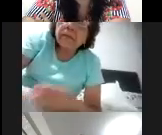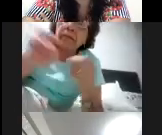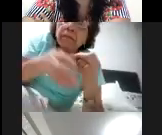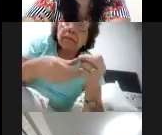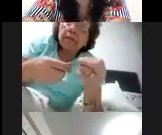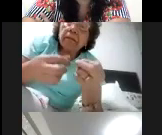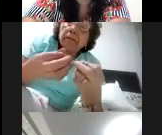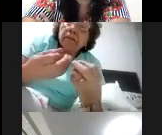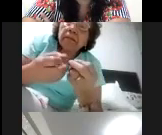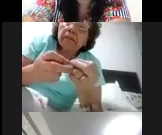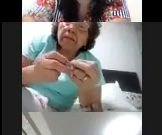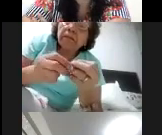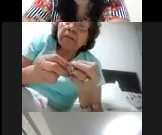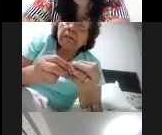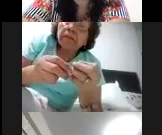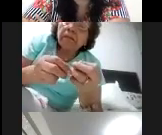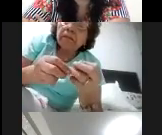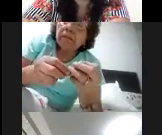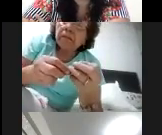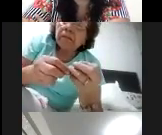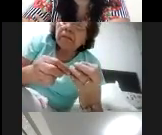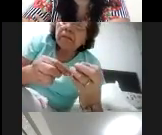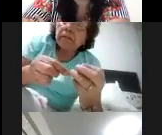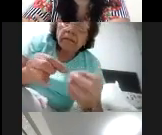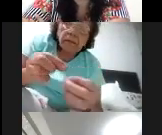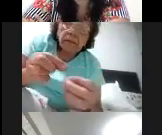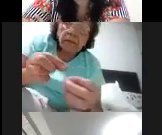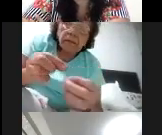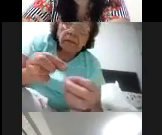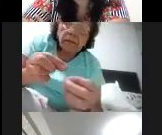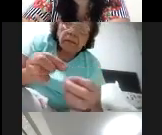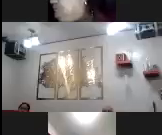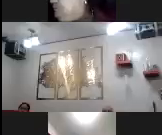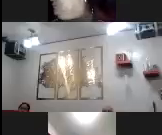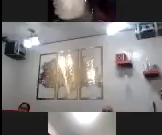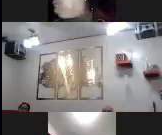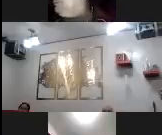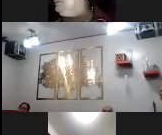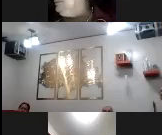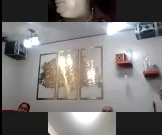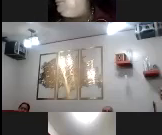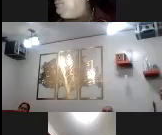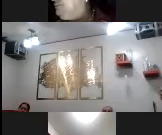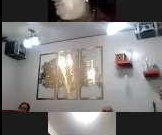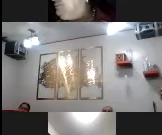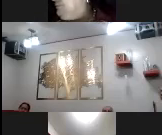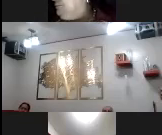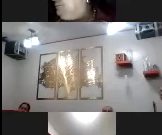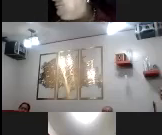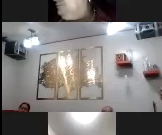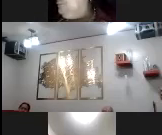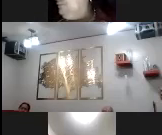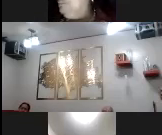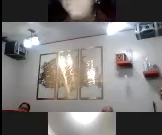¿no? Igualmente puede hacerlo sedente, en su cama, colchoneta, independientemente cuando aprendió ya el tratamiento, puede elevar sus brazos.